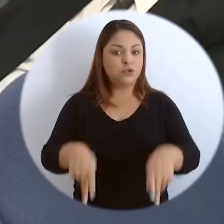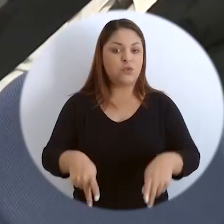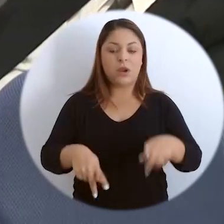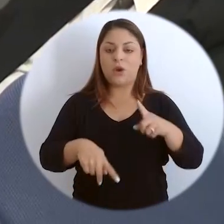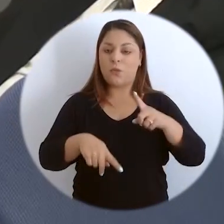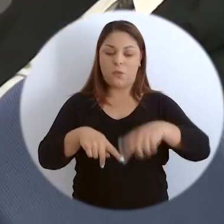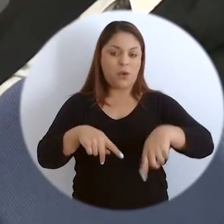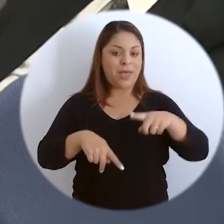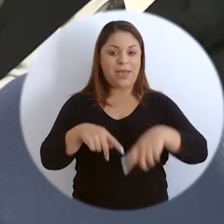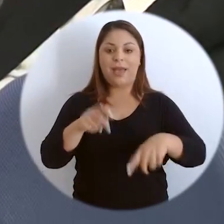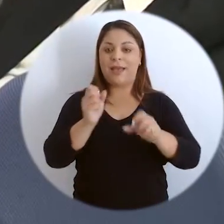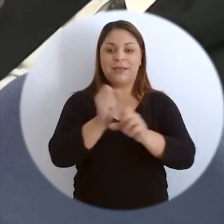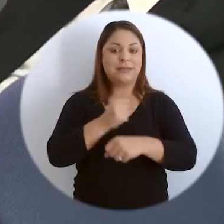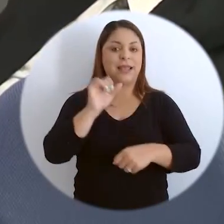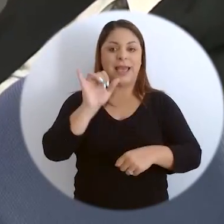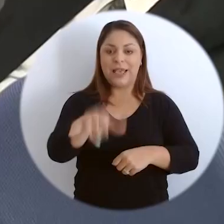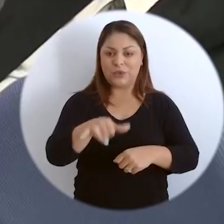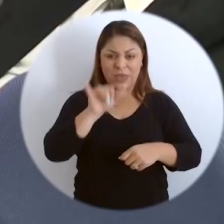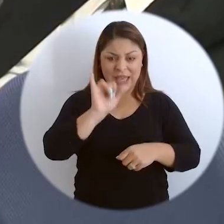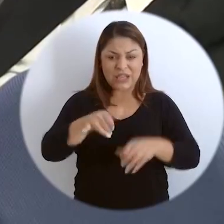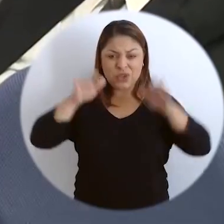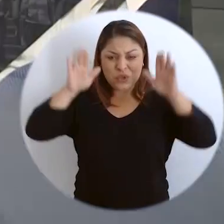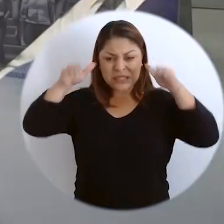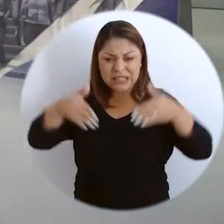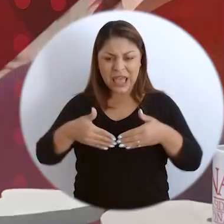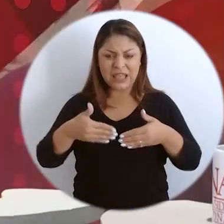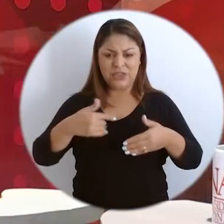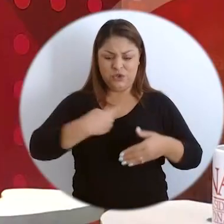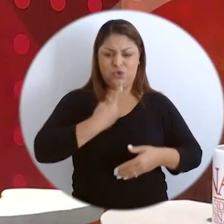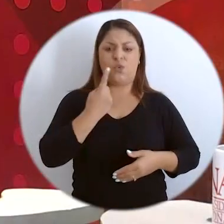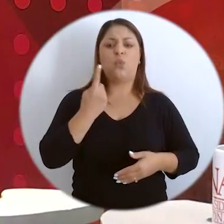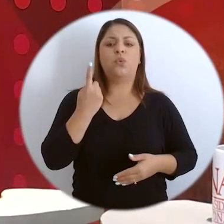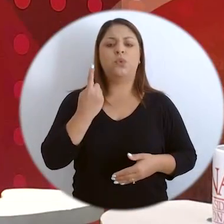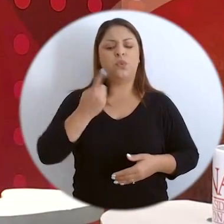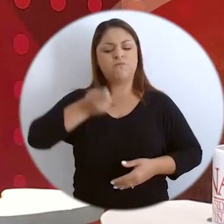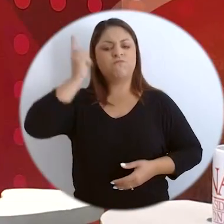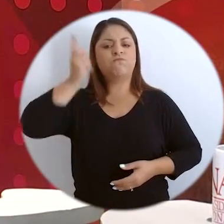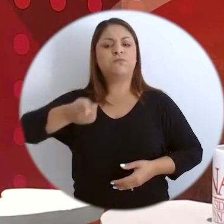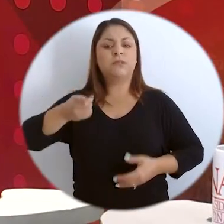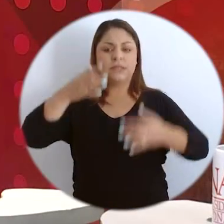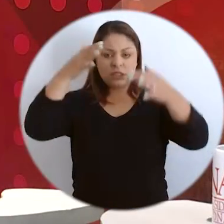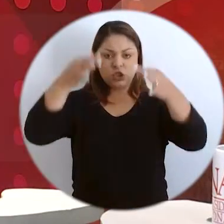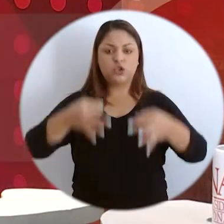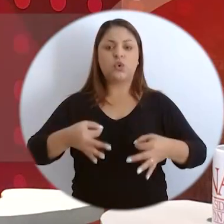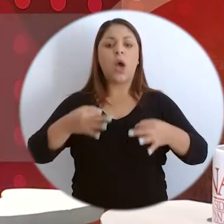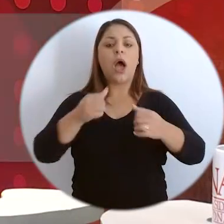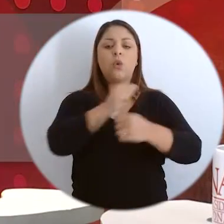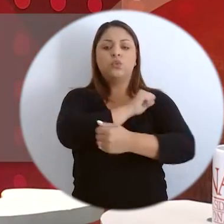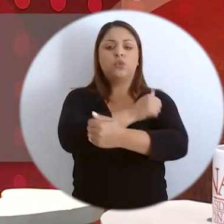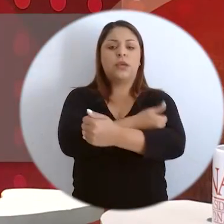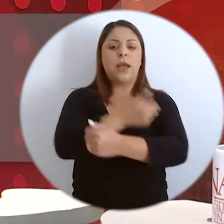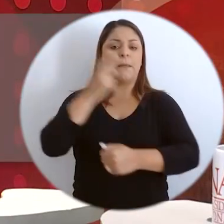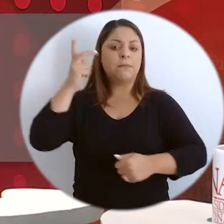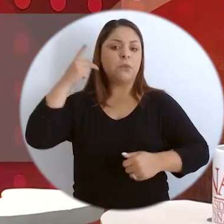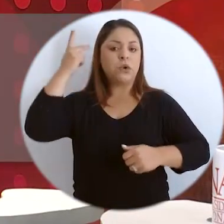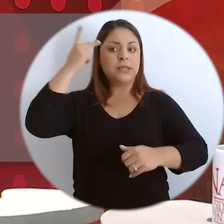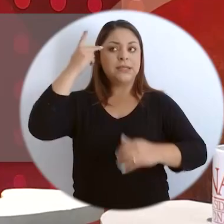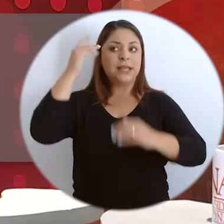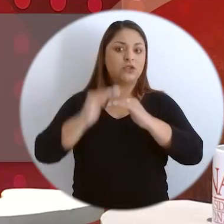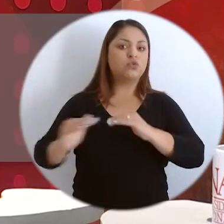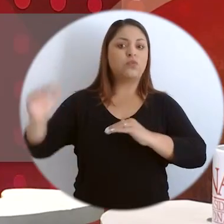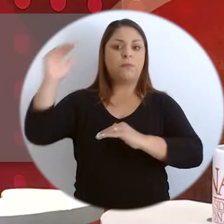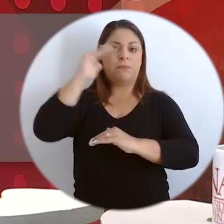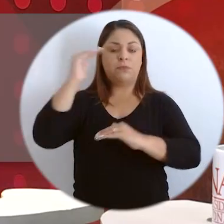a poca capacidad de resolver. Los problemas que se atienden en este país son los problemas que el